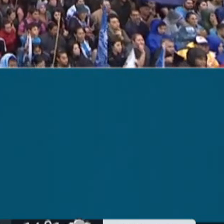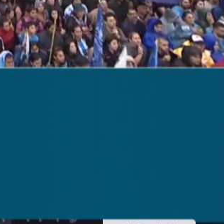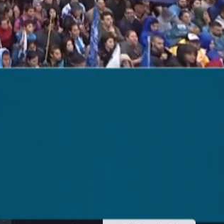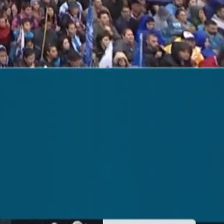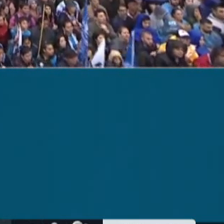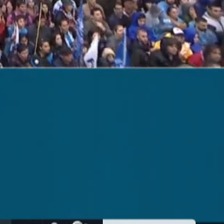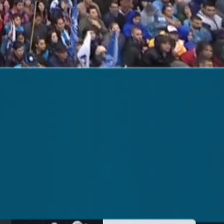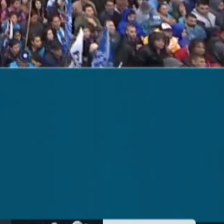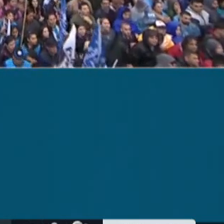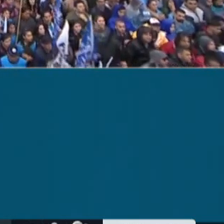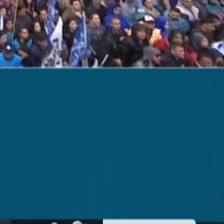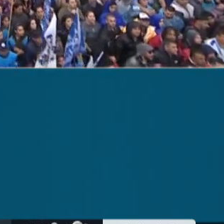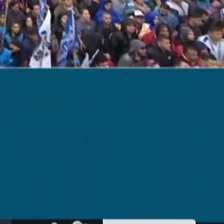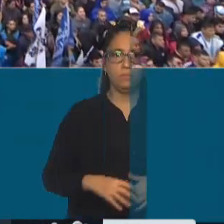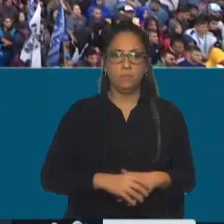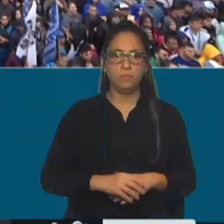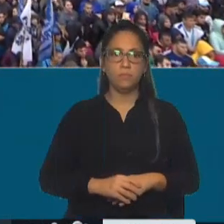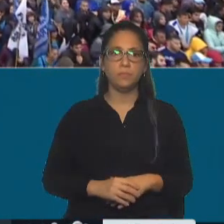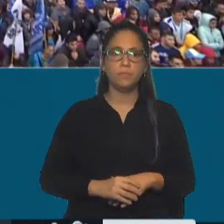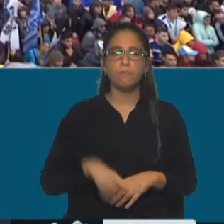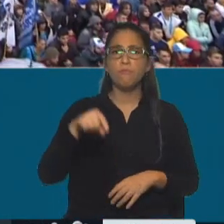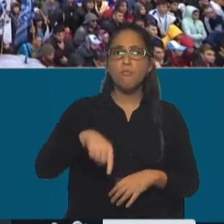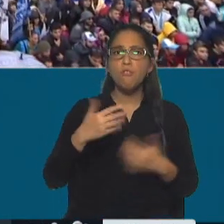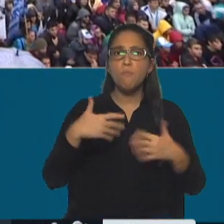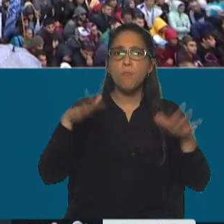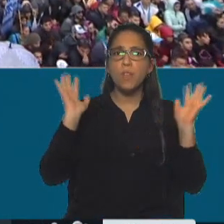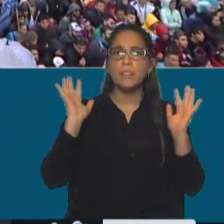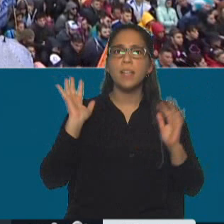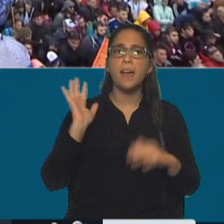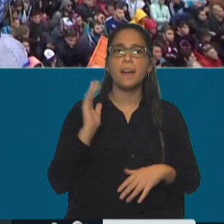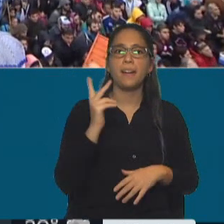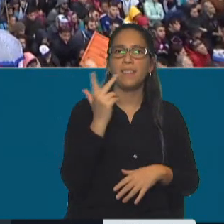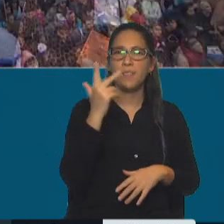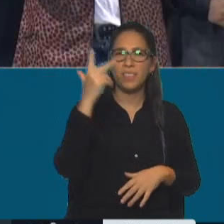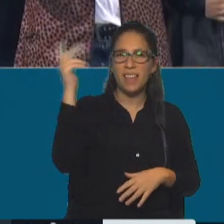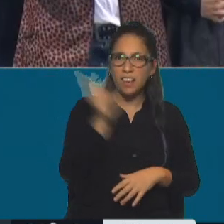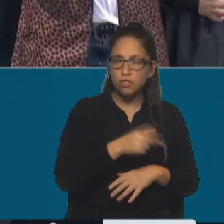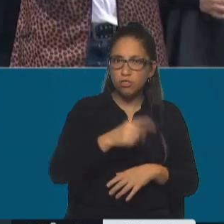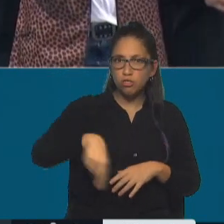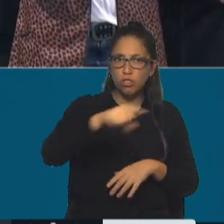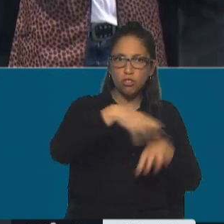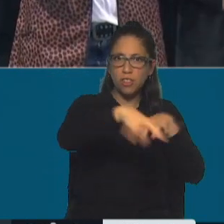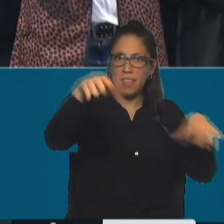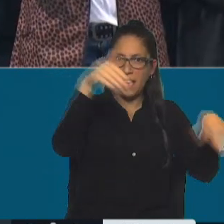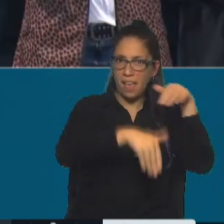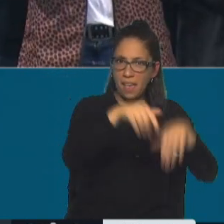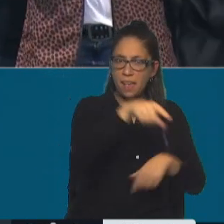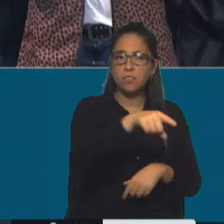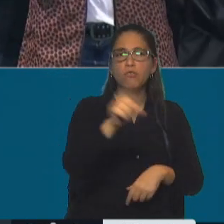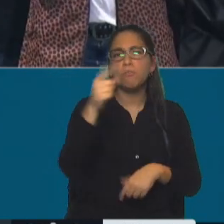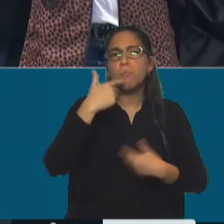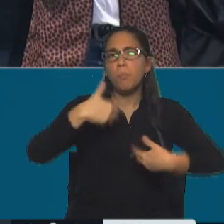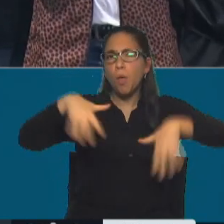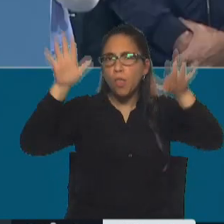hoy el escenario electoral, que podría darse esto de los 3/3 a lo que alude Cristina. Digo podría porque estoy refiriéndome, por